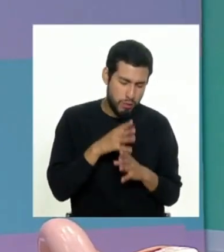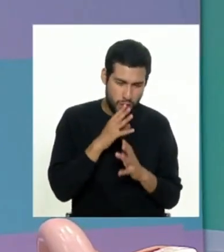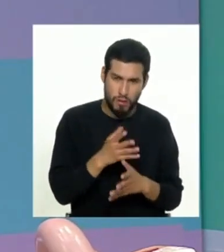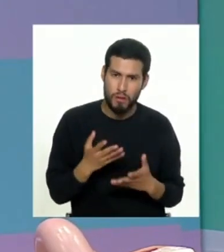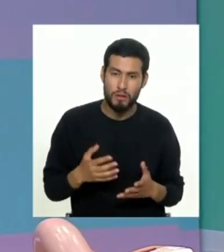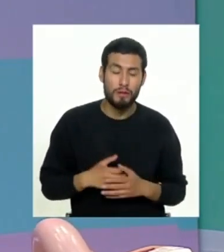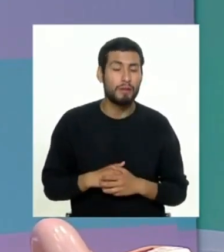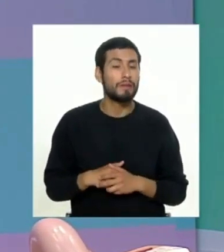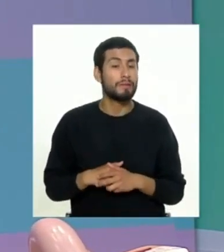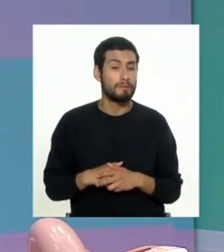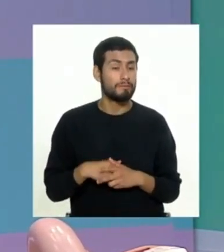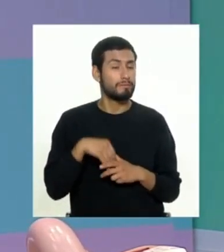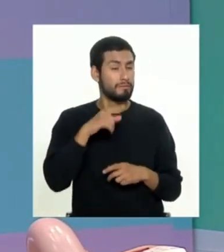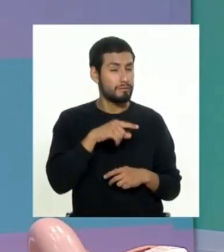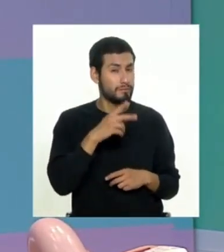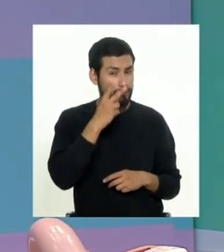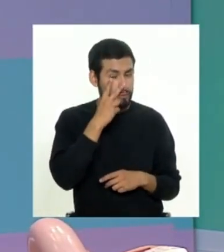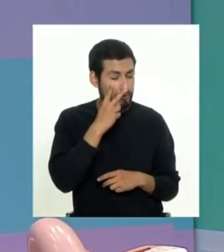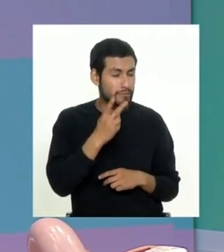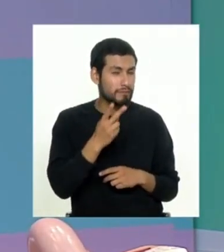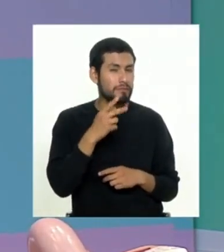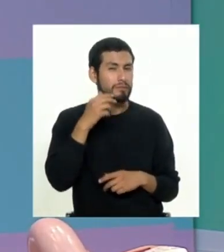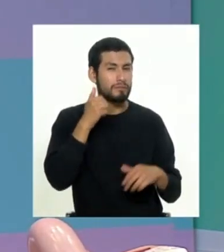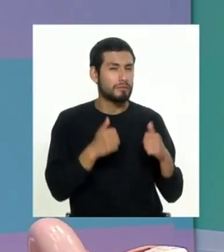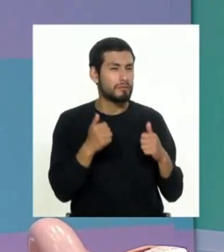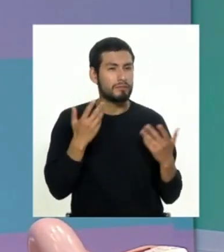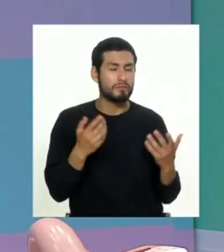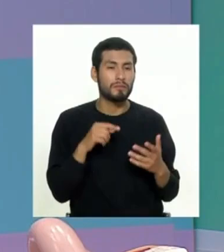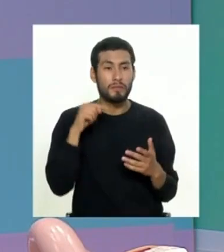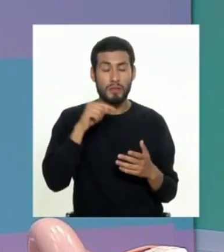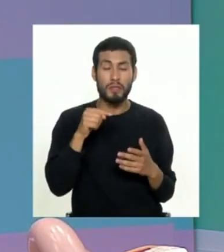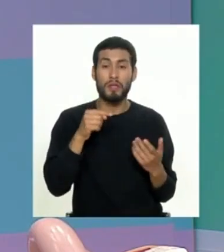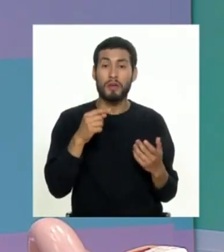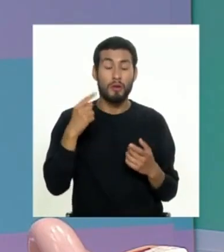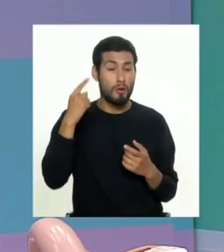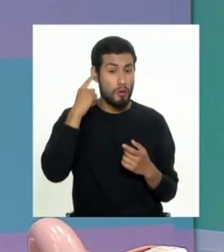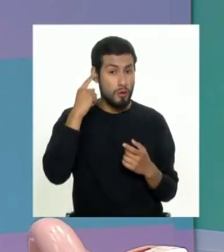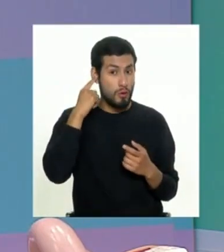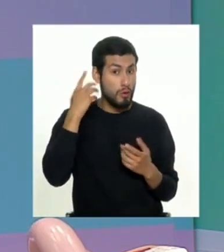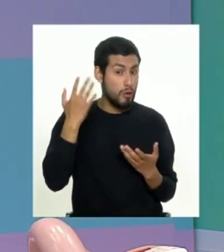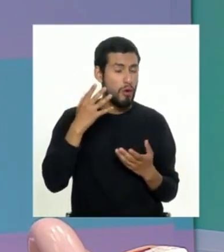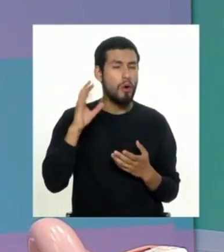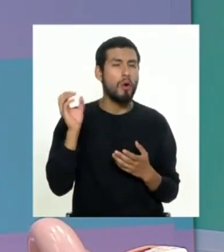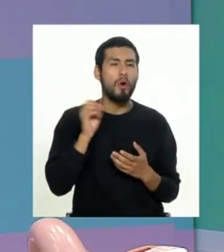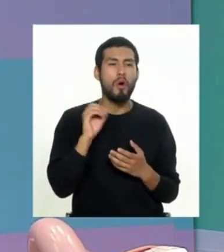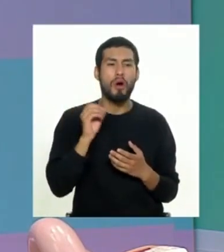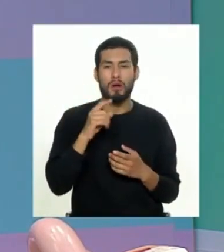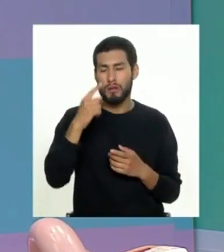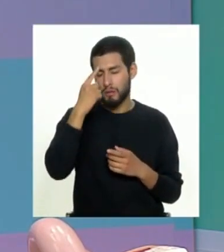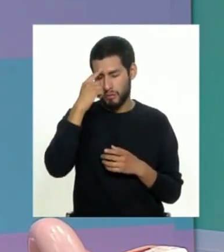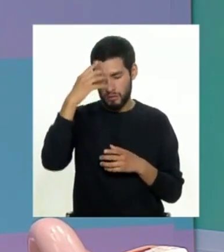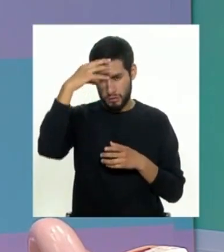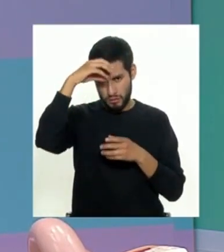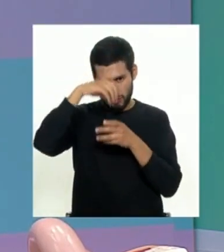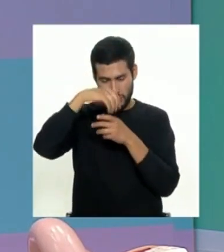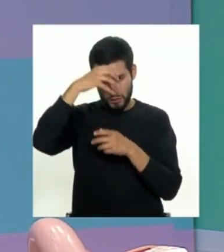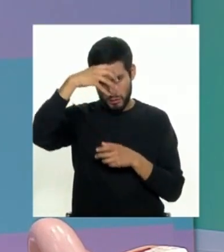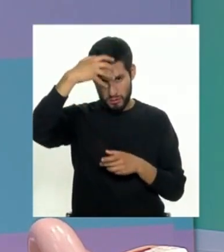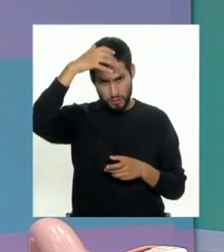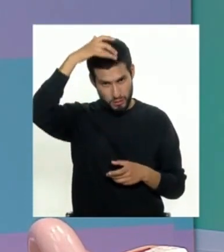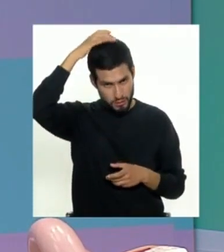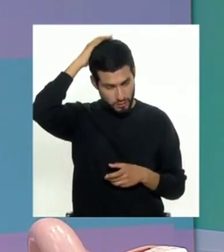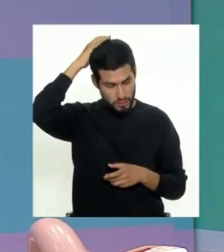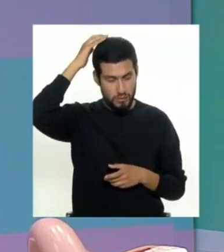vómitos. Entonces tenemos que descartar lo que es propiamente del oído o lo que ya es central, ¿no? Lo que ya